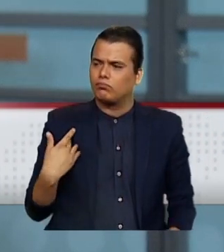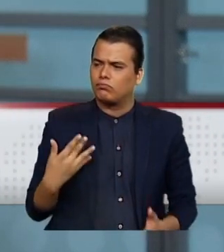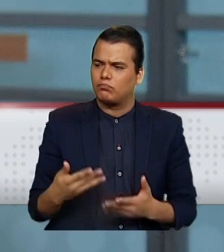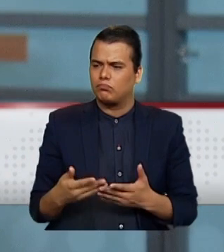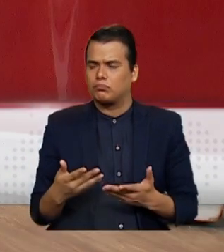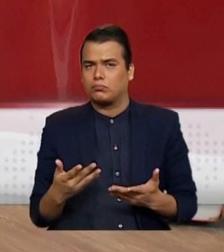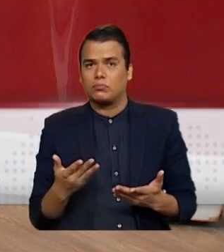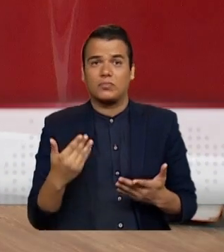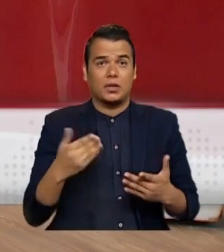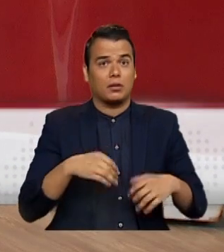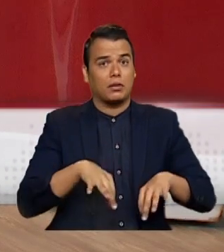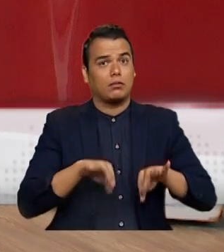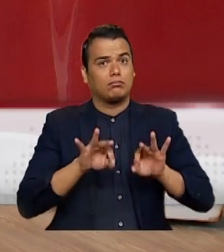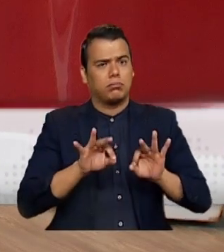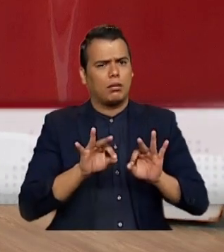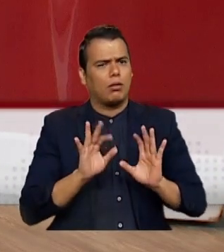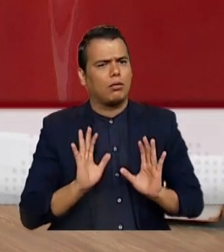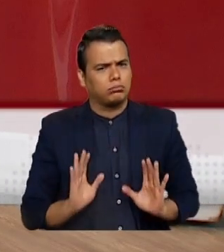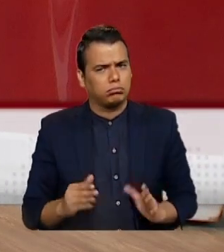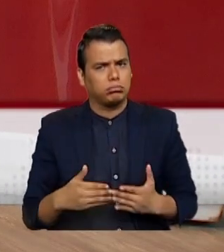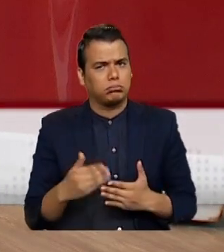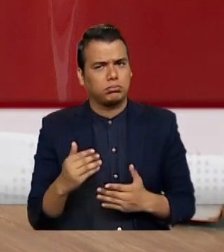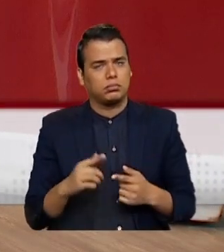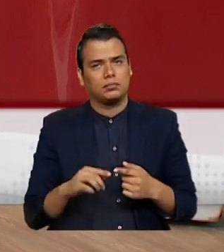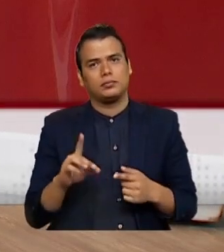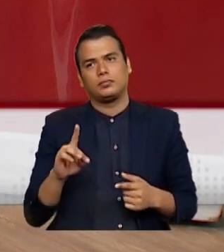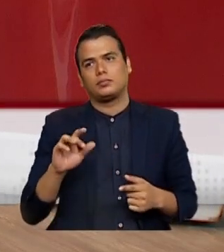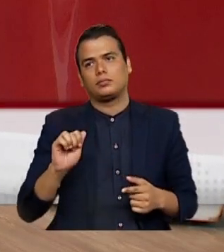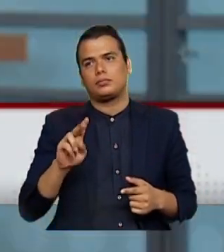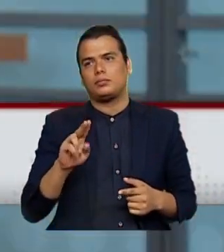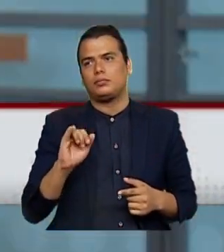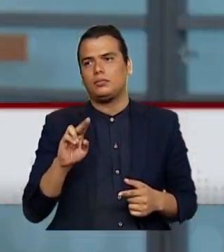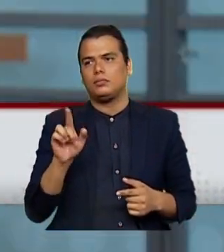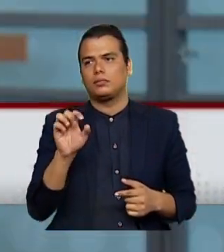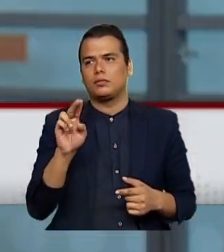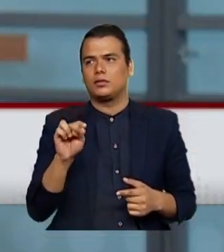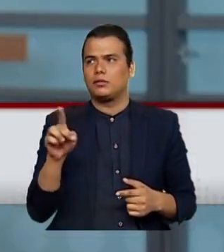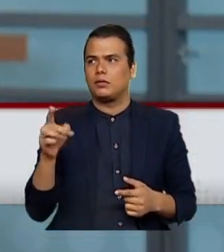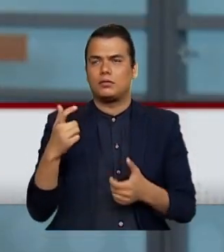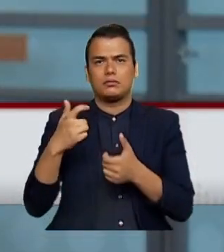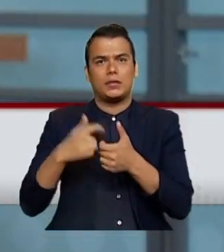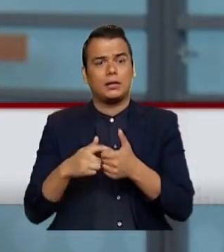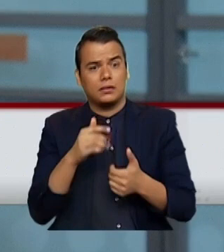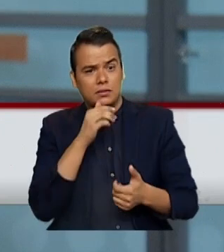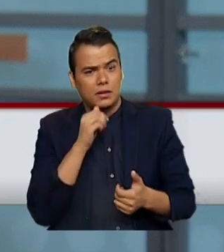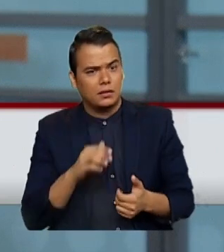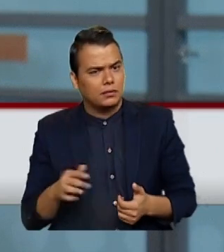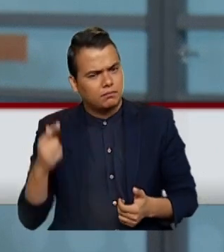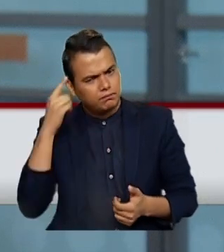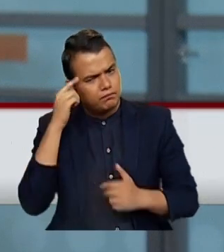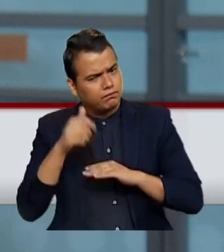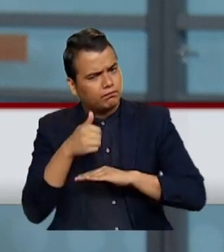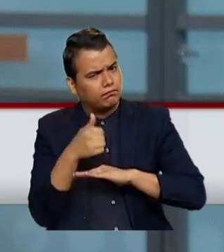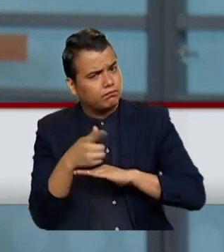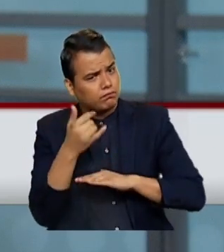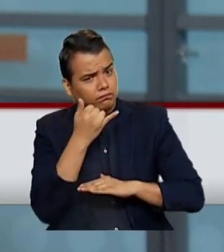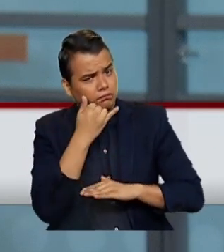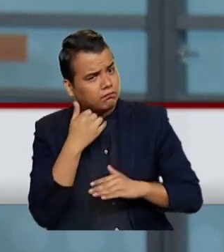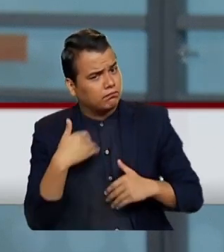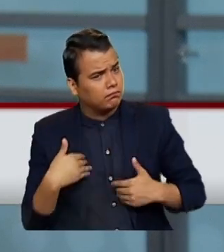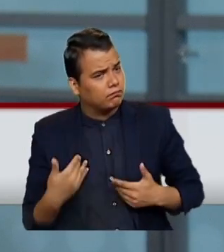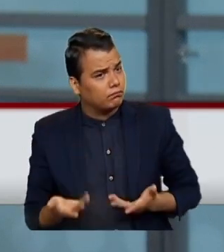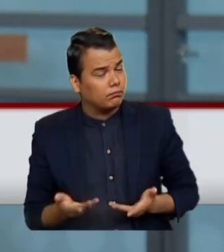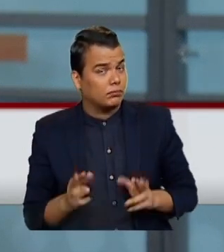Porque arrancó siendo importantísimo Davinson Sánchez. Yo no lo veo en este momento como uno dentro de los planes del técnico del